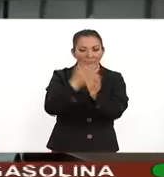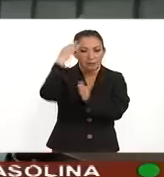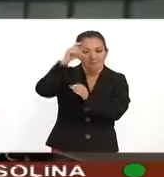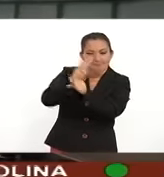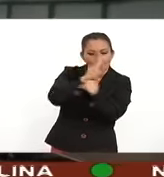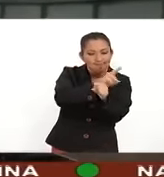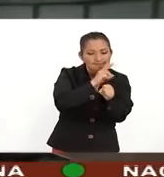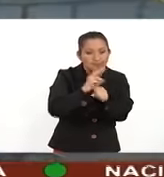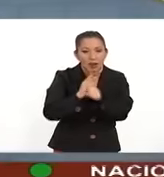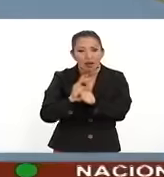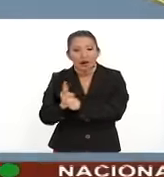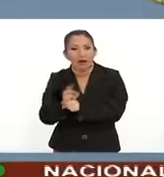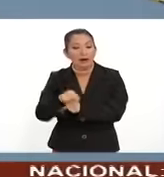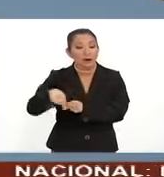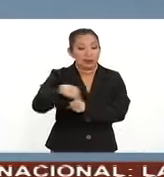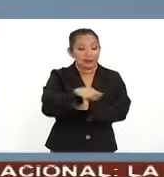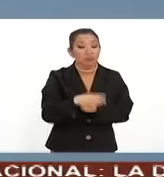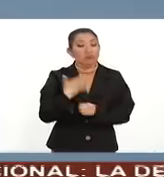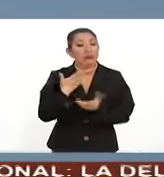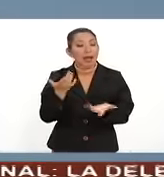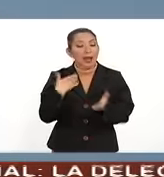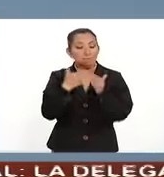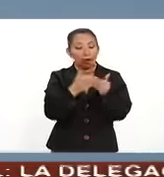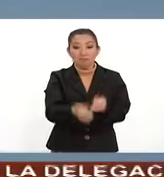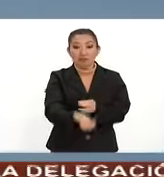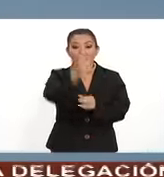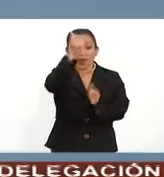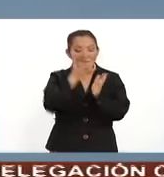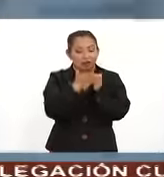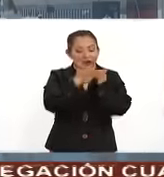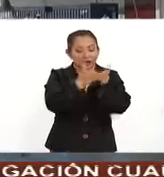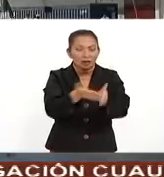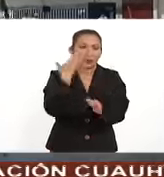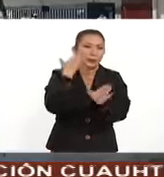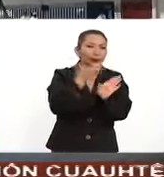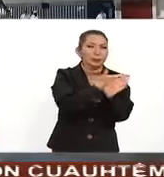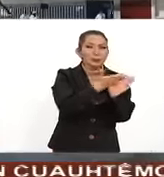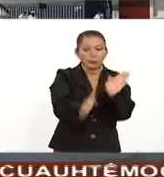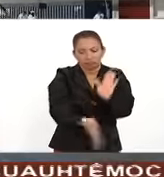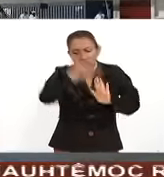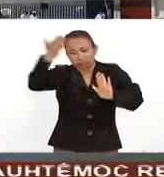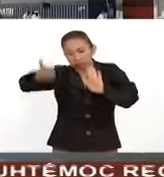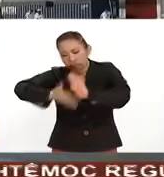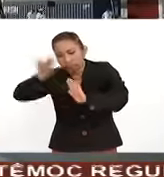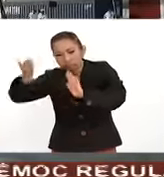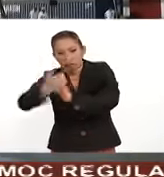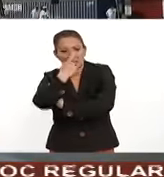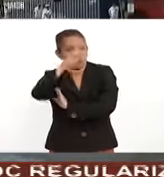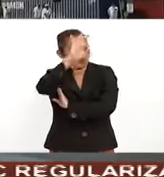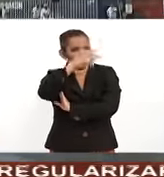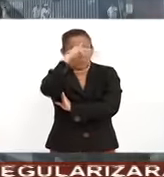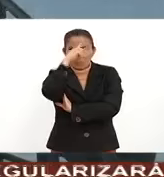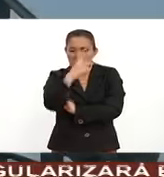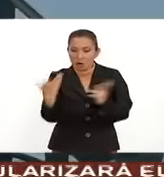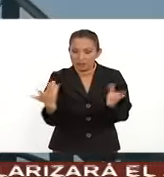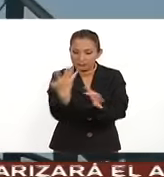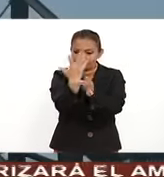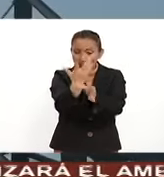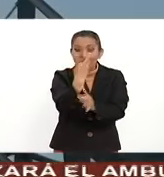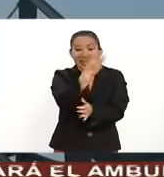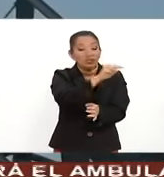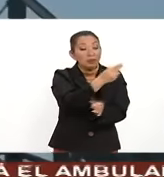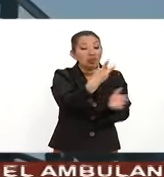Bonampak PC-339. Tocó el mar por primera vez luego de un largo proceso de construcción 100% mexicano, que inició el 3